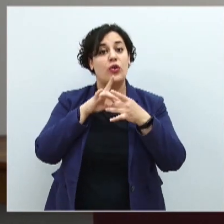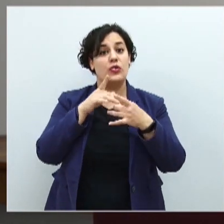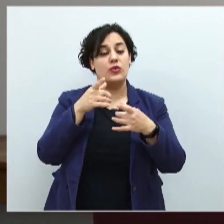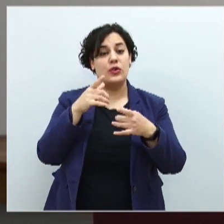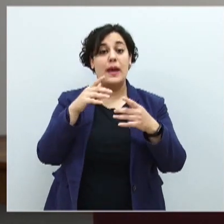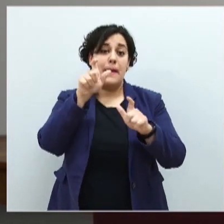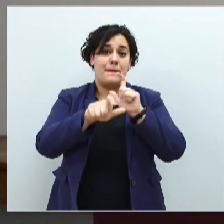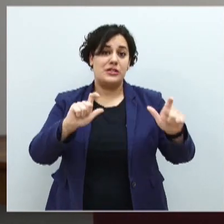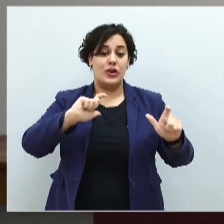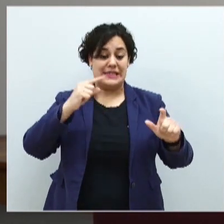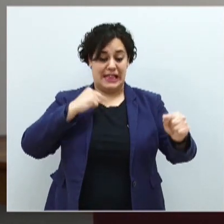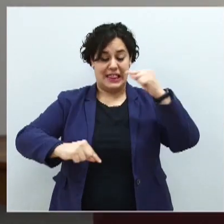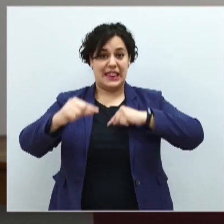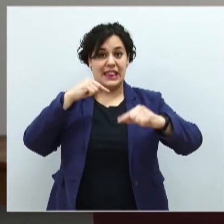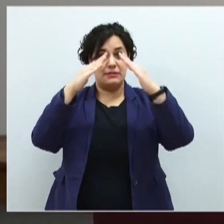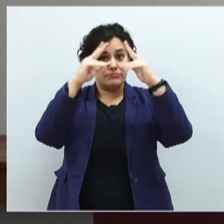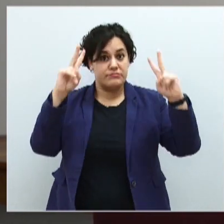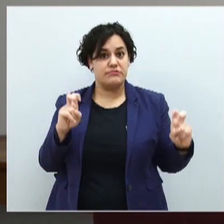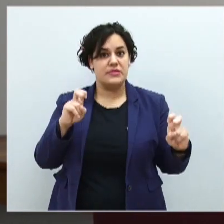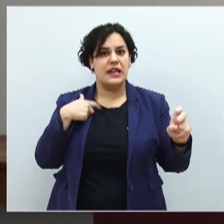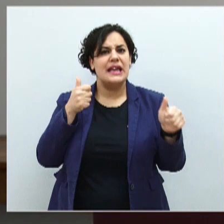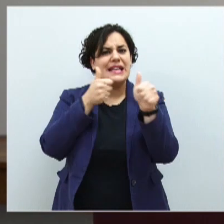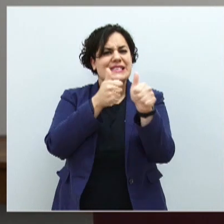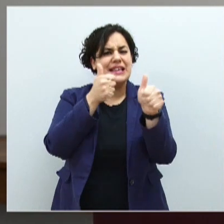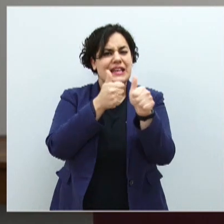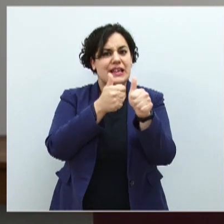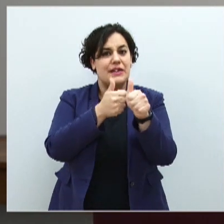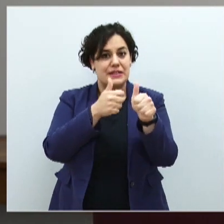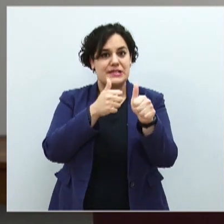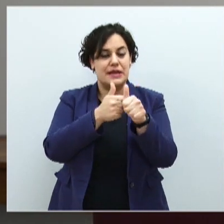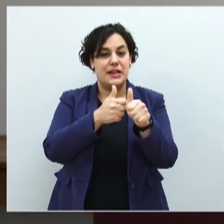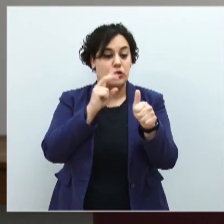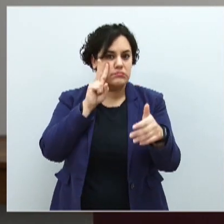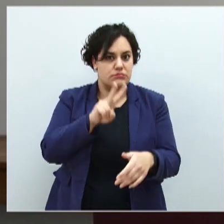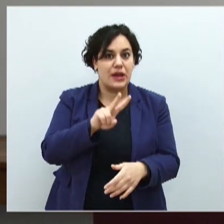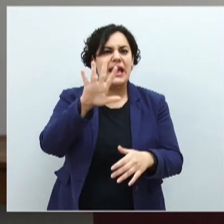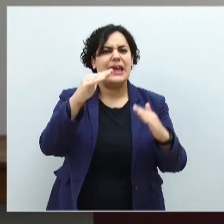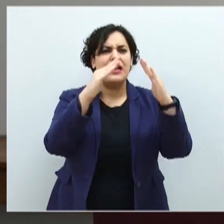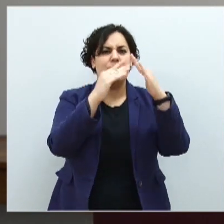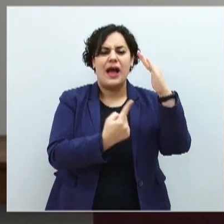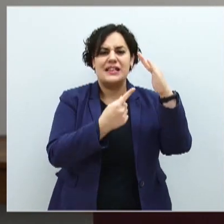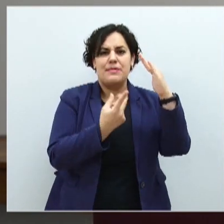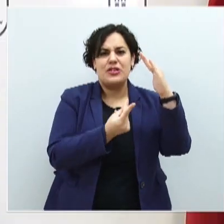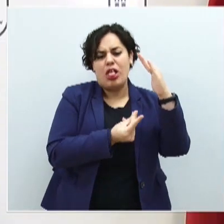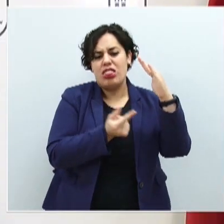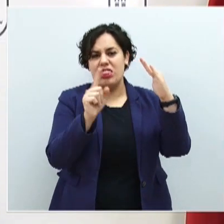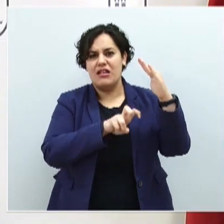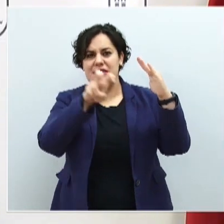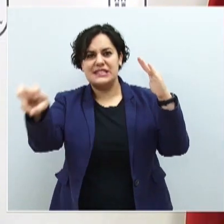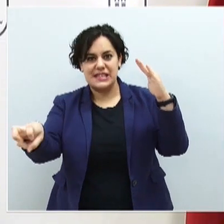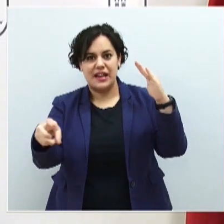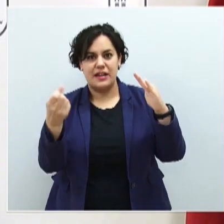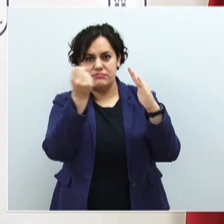en sus hogares, ¿cuántas personas en seguimiento domiciliario se han saltado el aislamiento y se han sido detectadas por los médicos de primaria? Sí, están